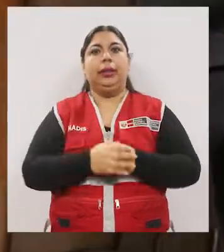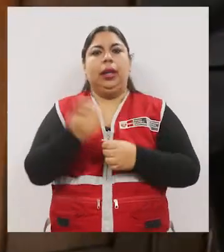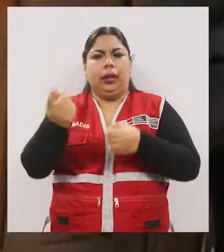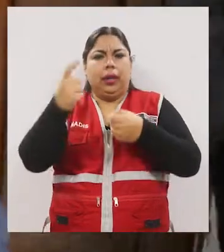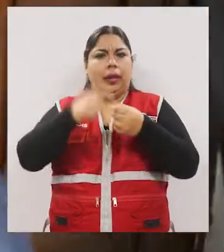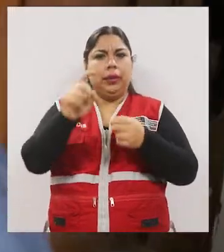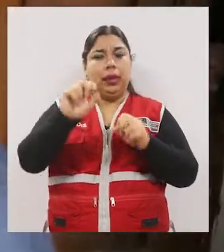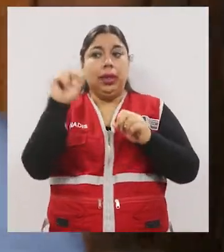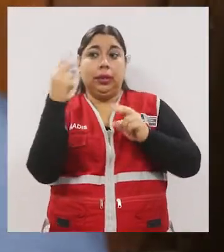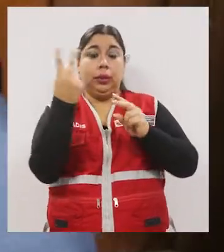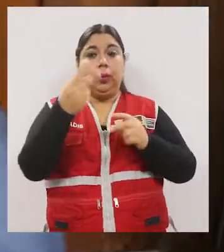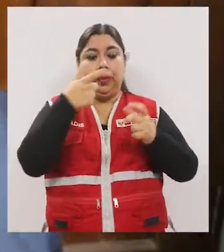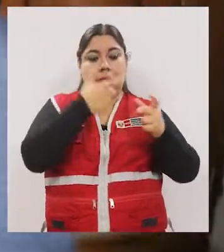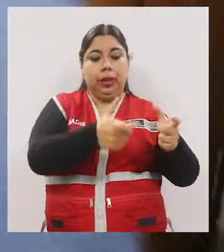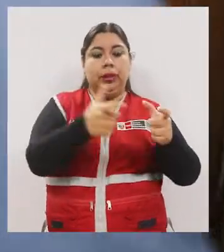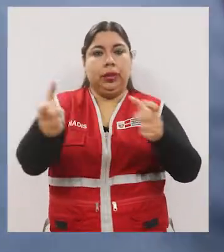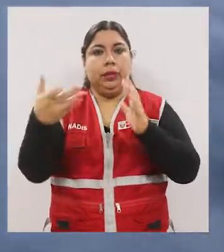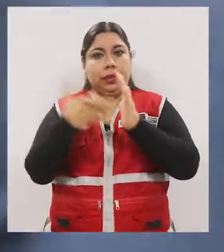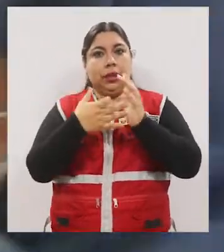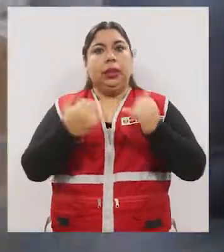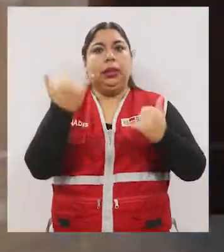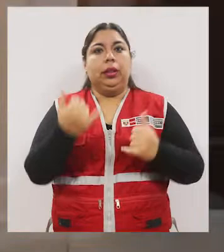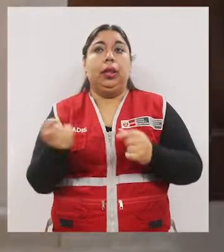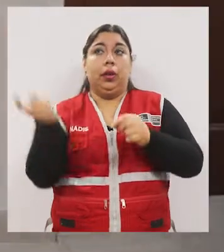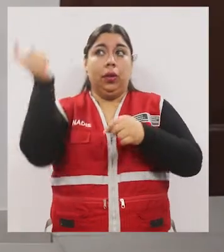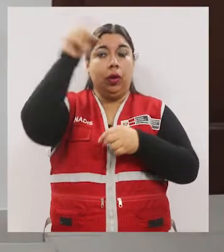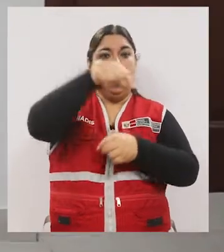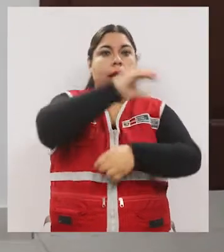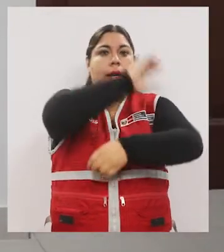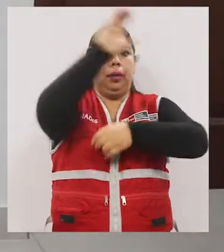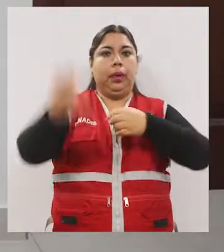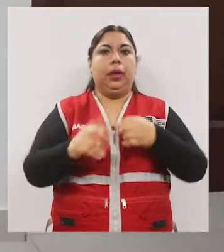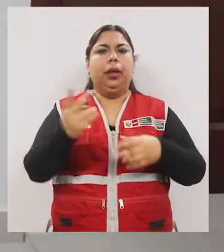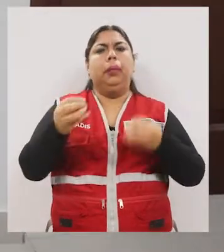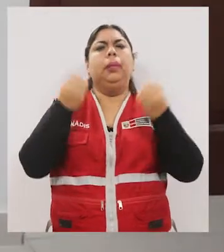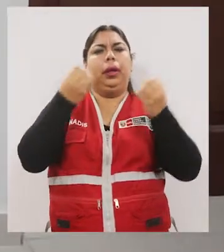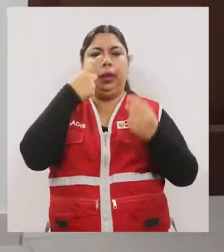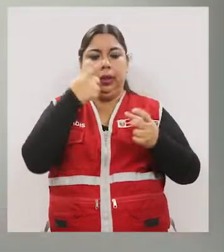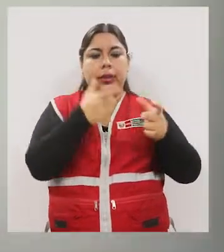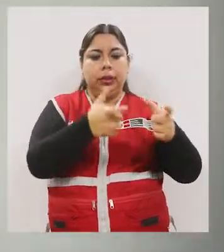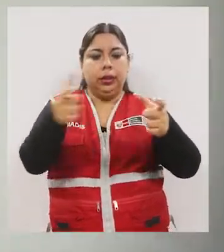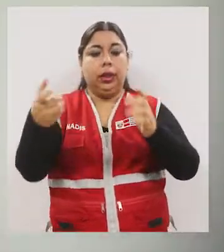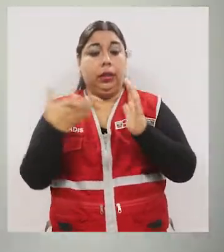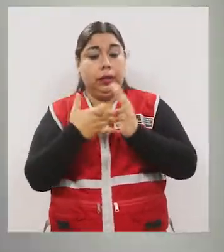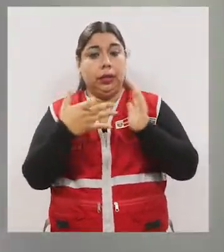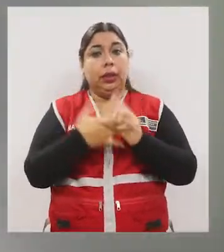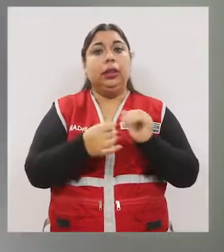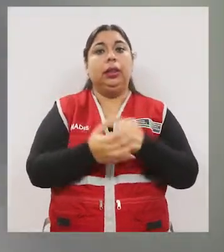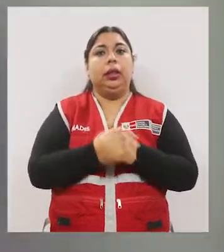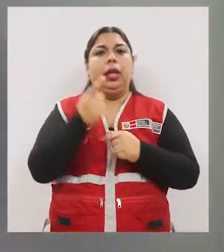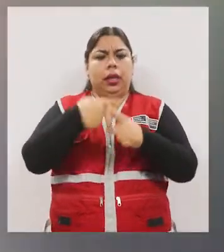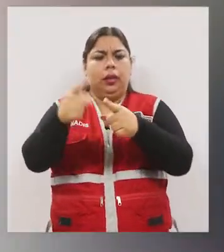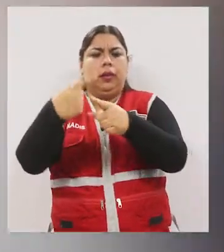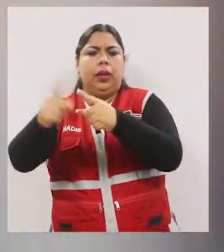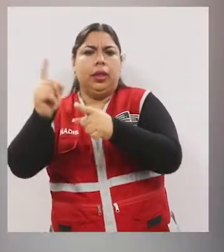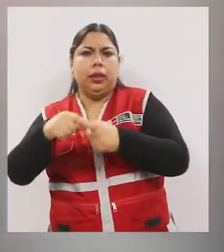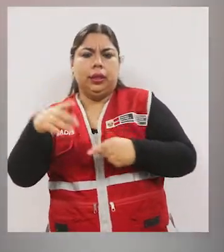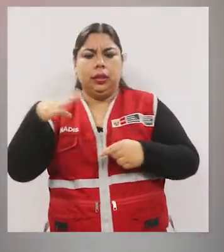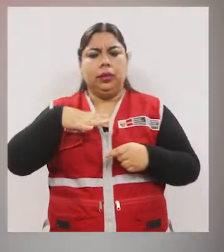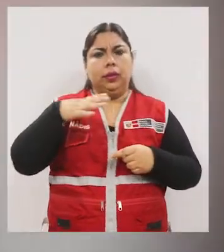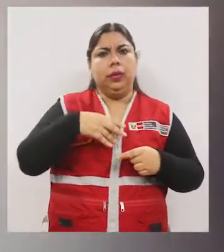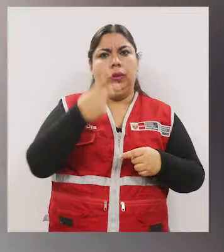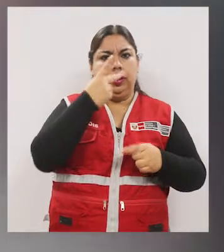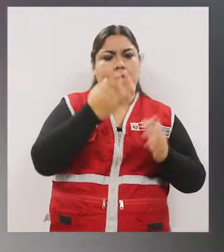a través de la Subdirección de Fiscalización, llegó a Cajamarca para realizar acciones de fiscalización en diversas